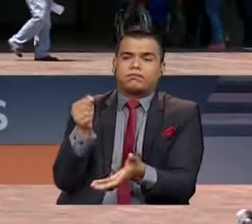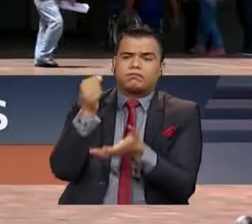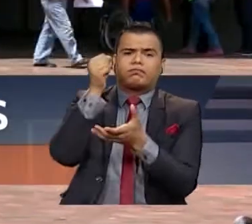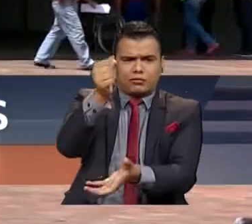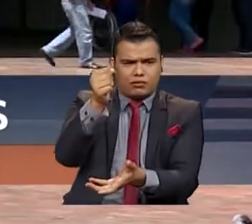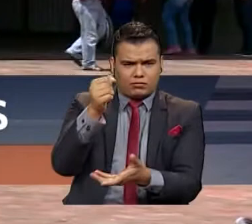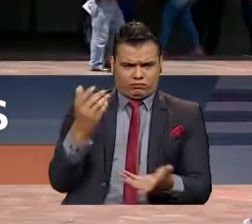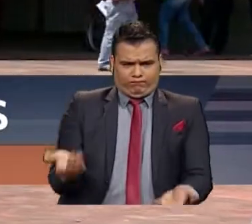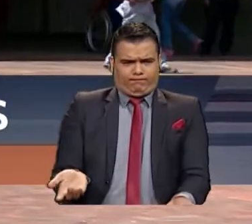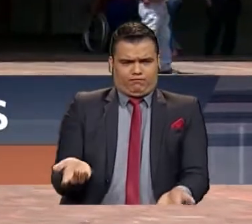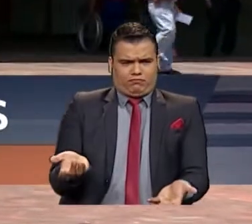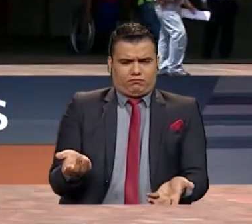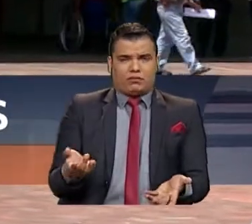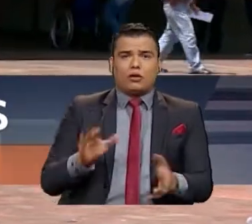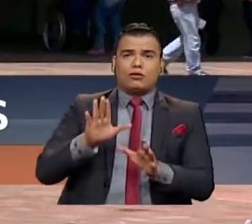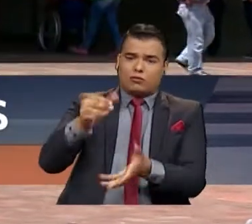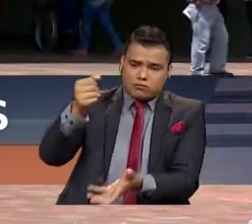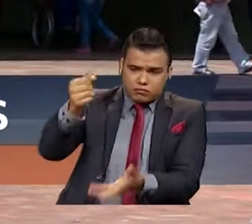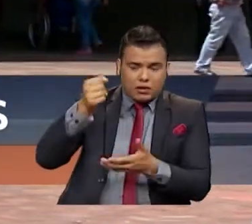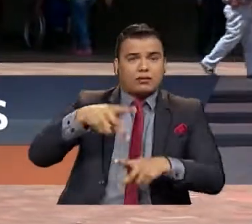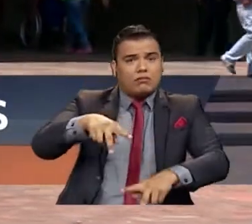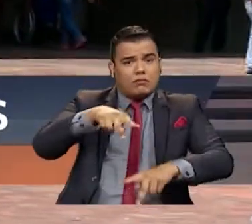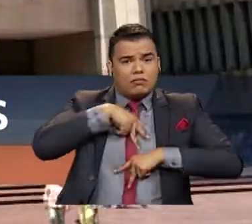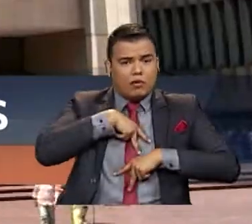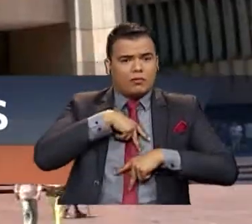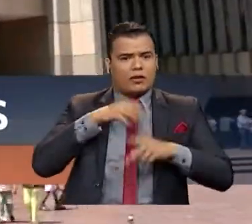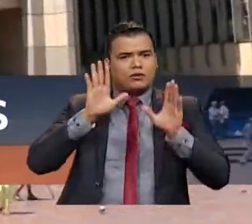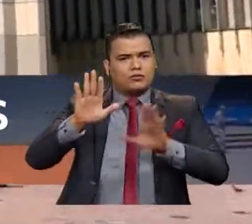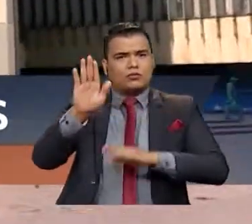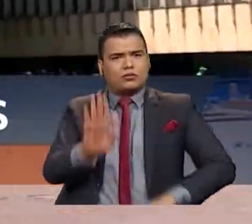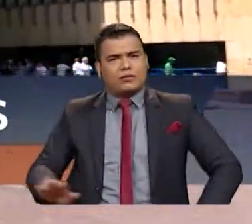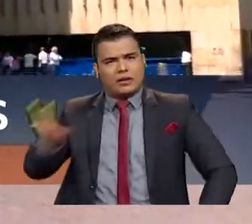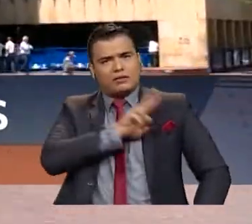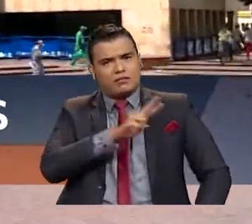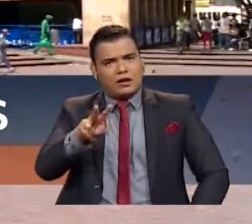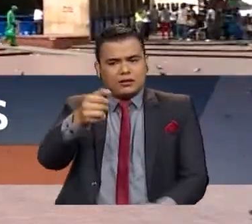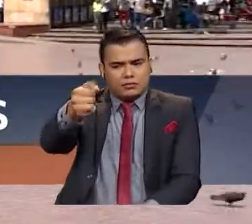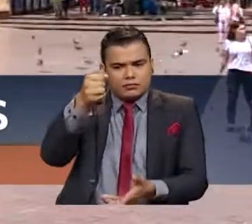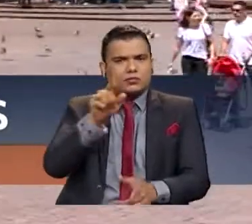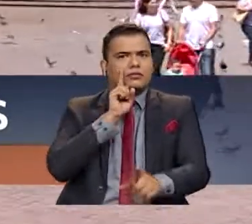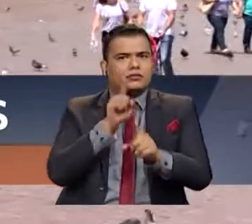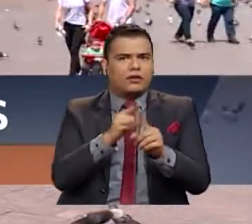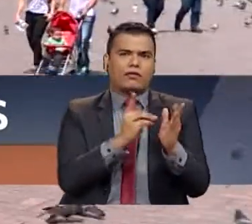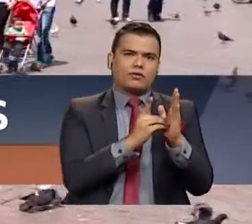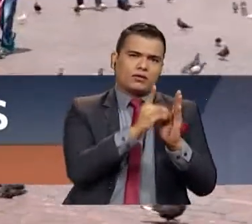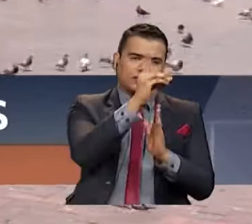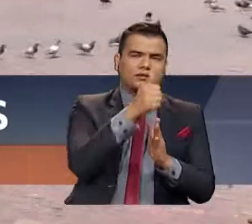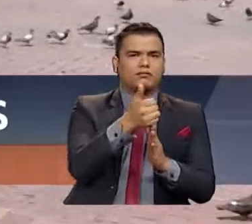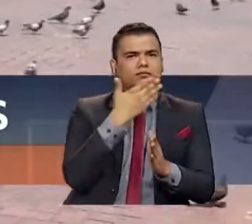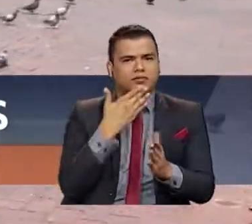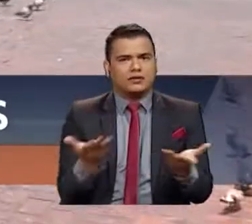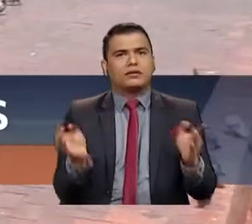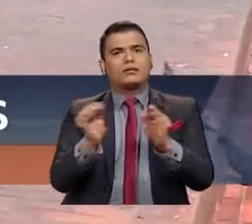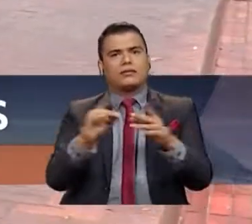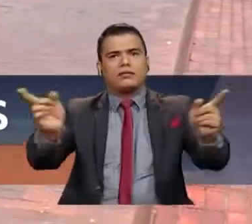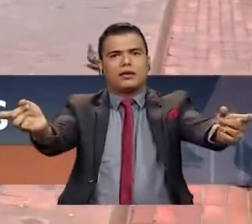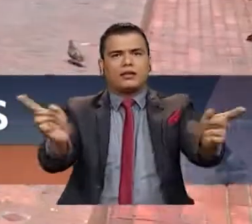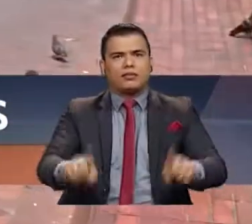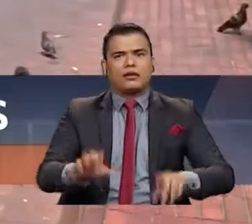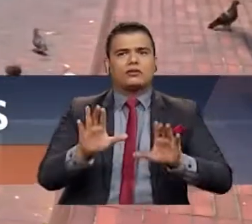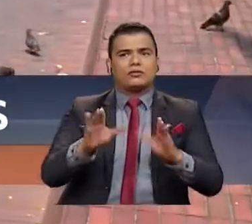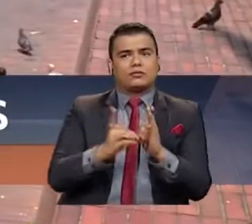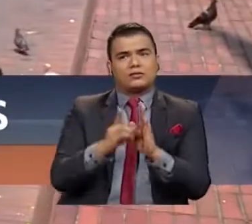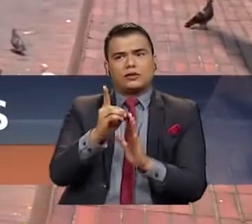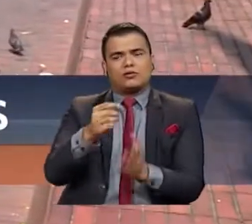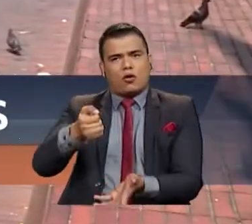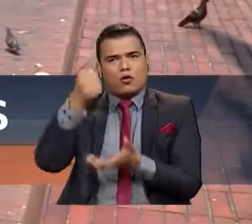Que nosotros, los recursos son nuestros, los recursos son departamentales, los recursos son para generar desarrollo, para generar no solamente desarrollo